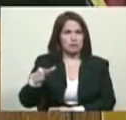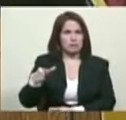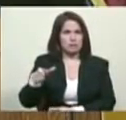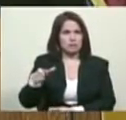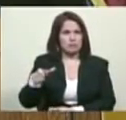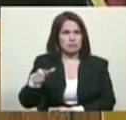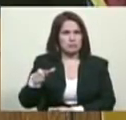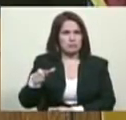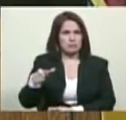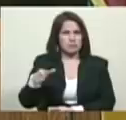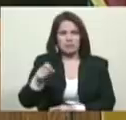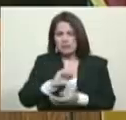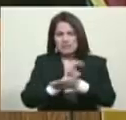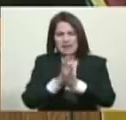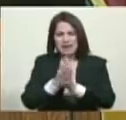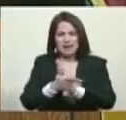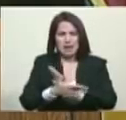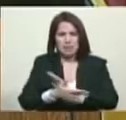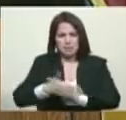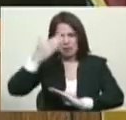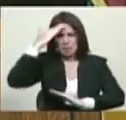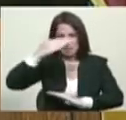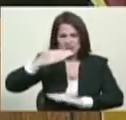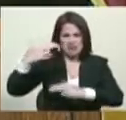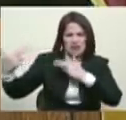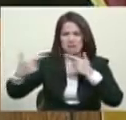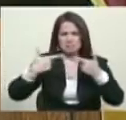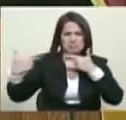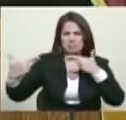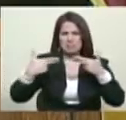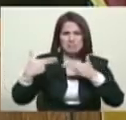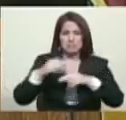esa confrontación armada en Colombia.